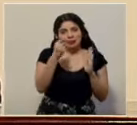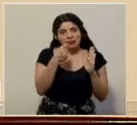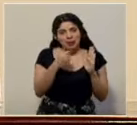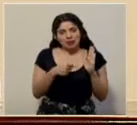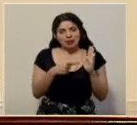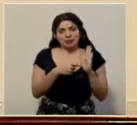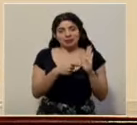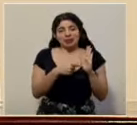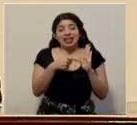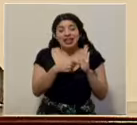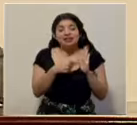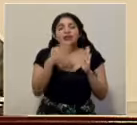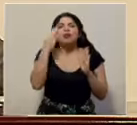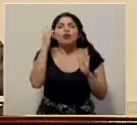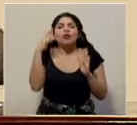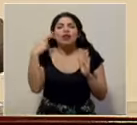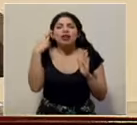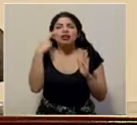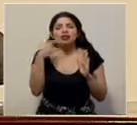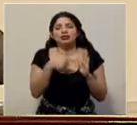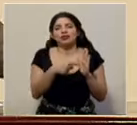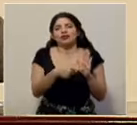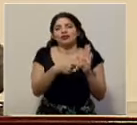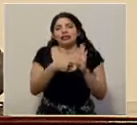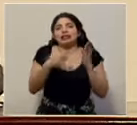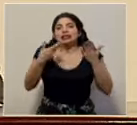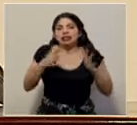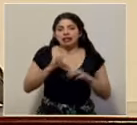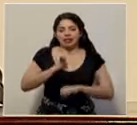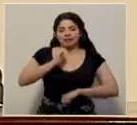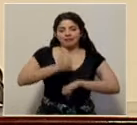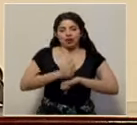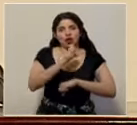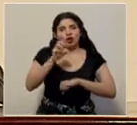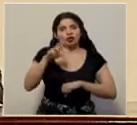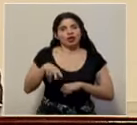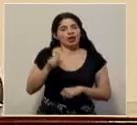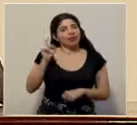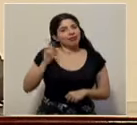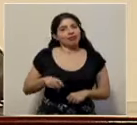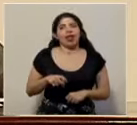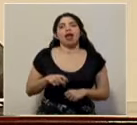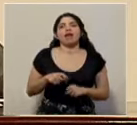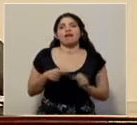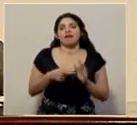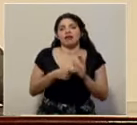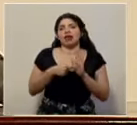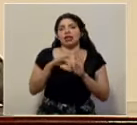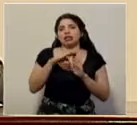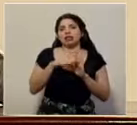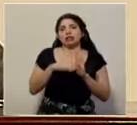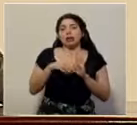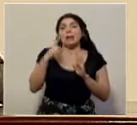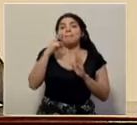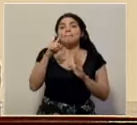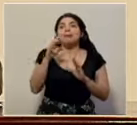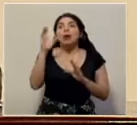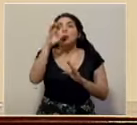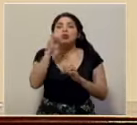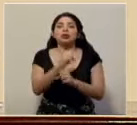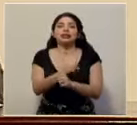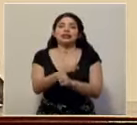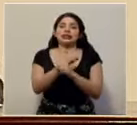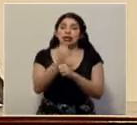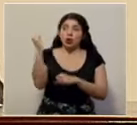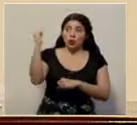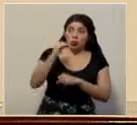también por los requisitos que hemos acordado que Costa Rica tiene que solicitar para garantizarse que se trata de trayectos seguros para el